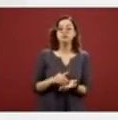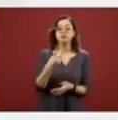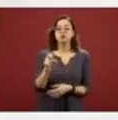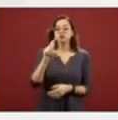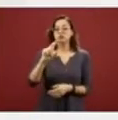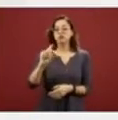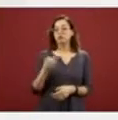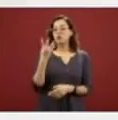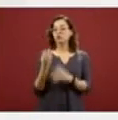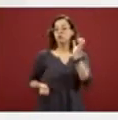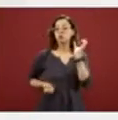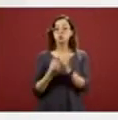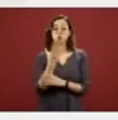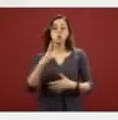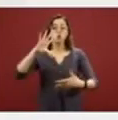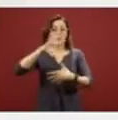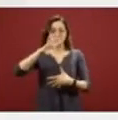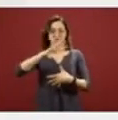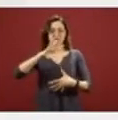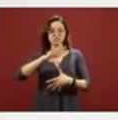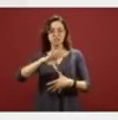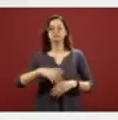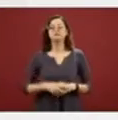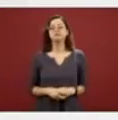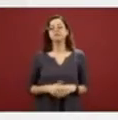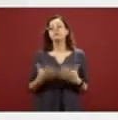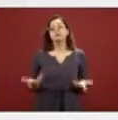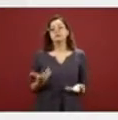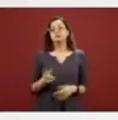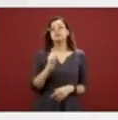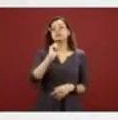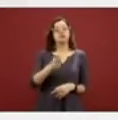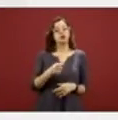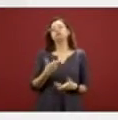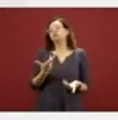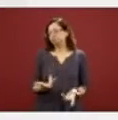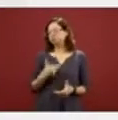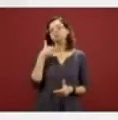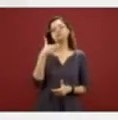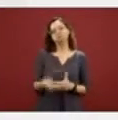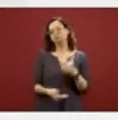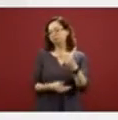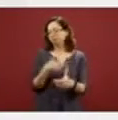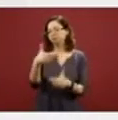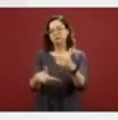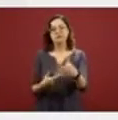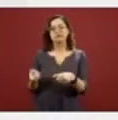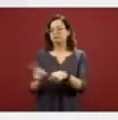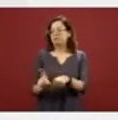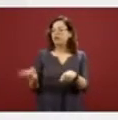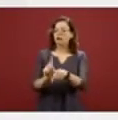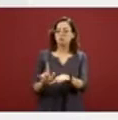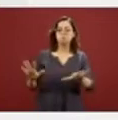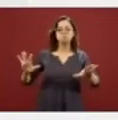nuevos confirmados en las Américas, y bueno, esto es una situación que va a estar precisamente moviéndose día con día